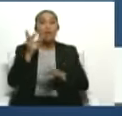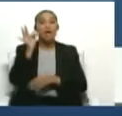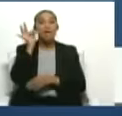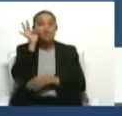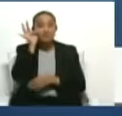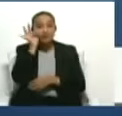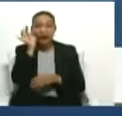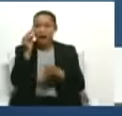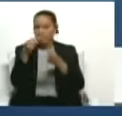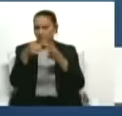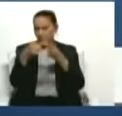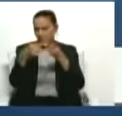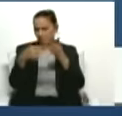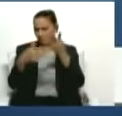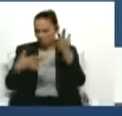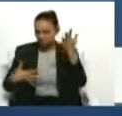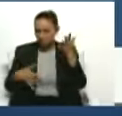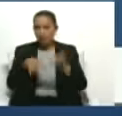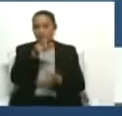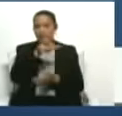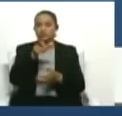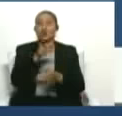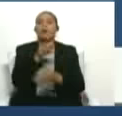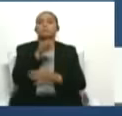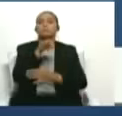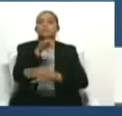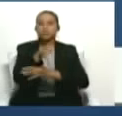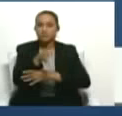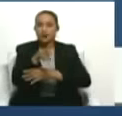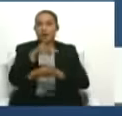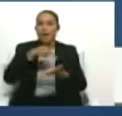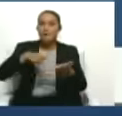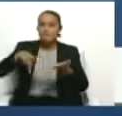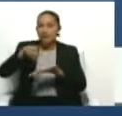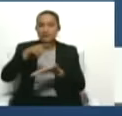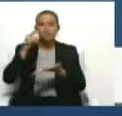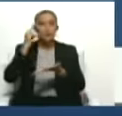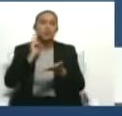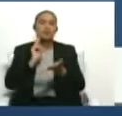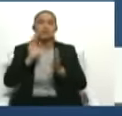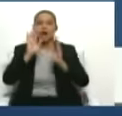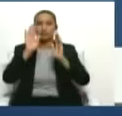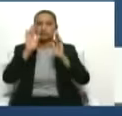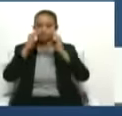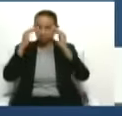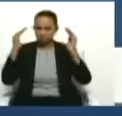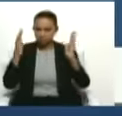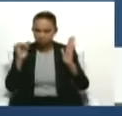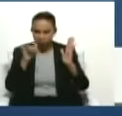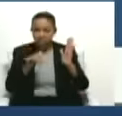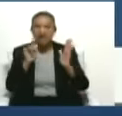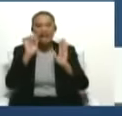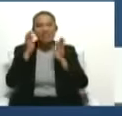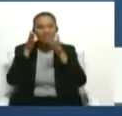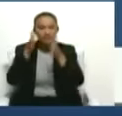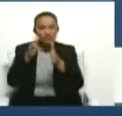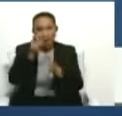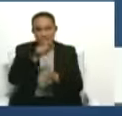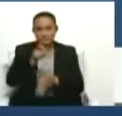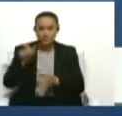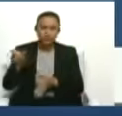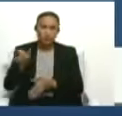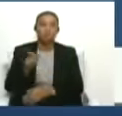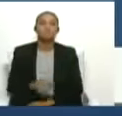superiores de manera obligatoria, por cierto, los fiscales superiores auxiliares y provisorios. En este sentido, quiero destacar como un